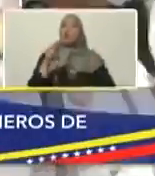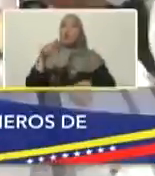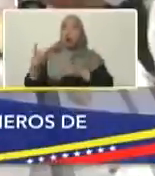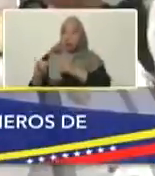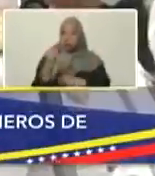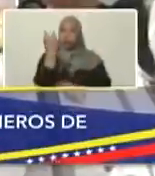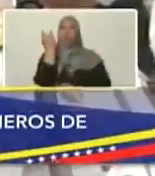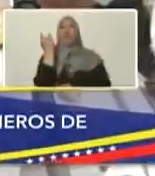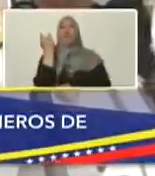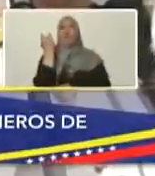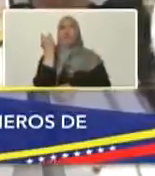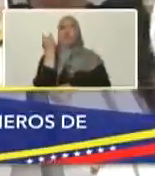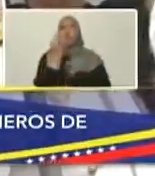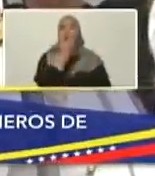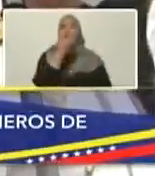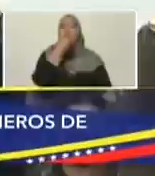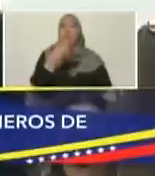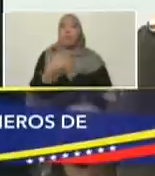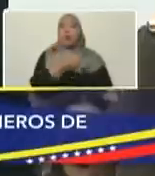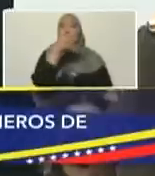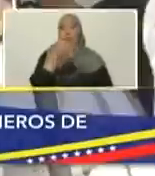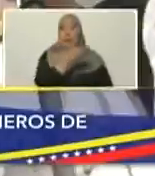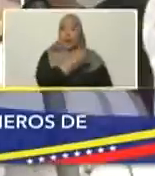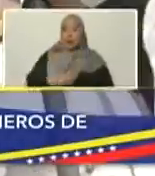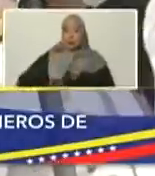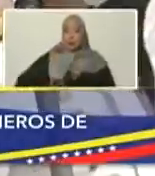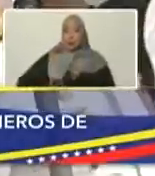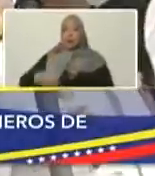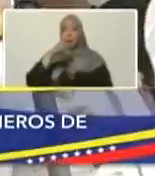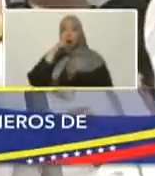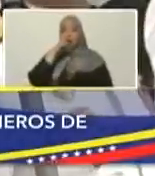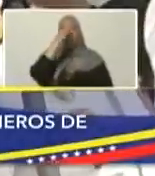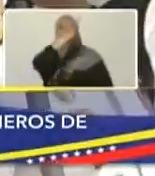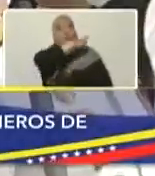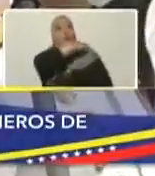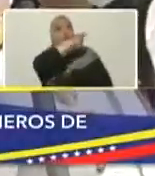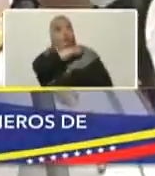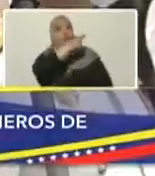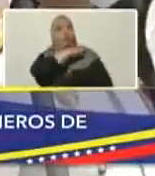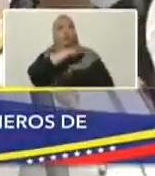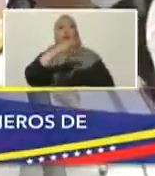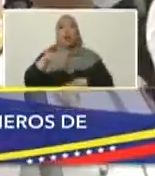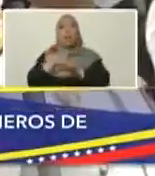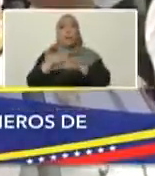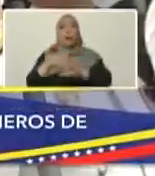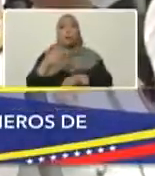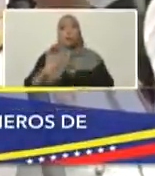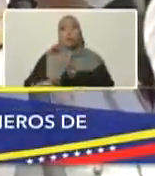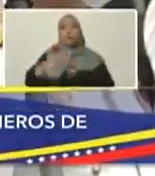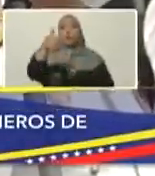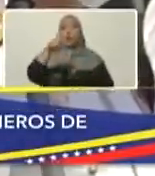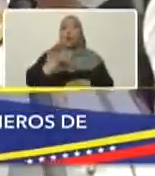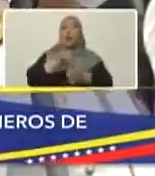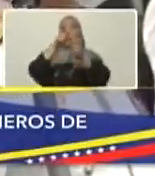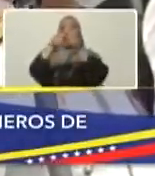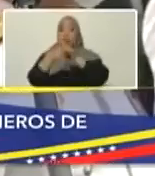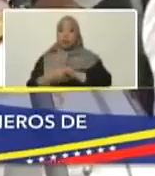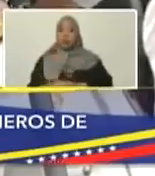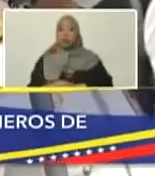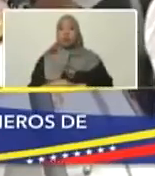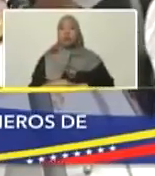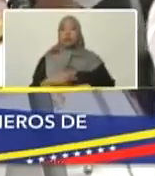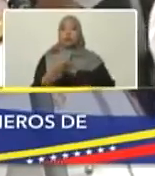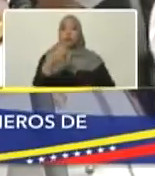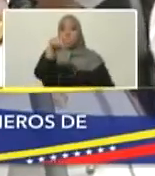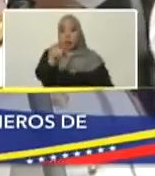Mi comandante en jefe, buenas tardes. Buenas tardes. Permiso para ascender al grado de contraalmirante por el